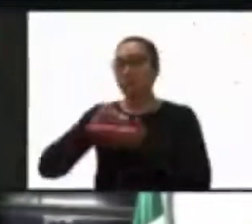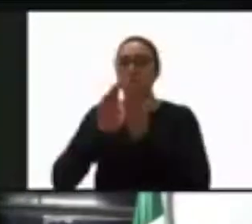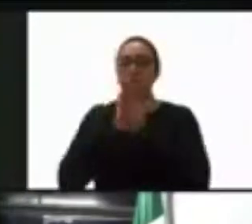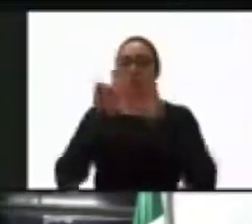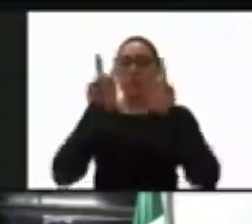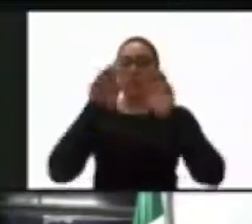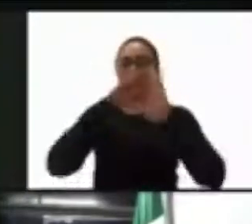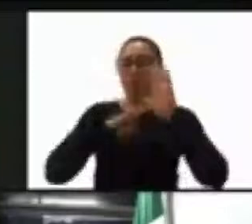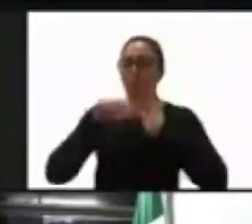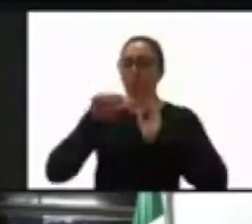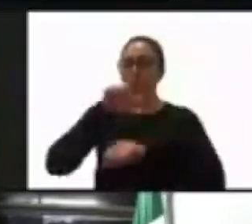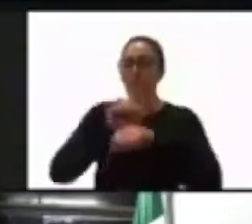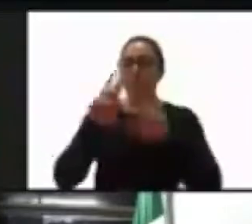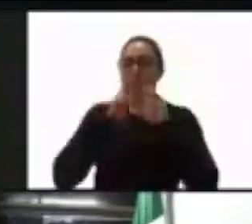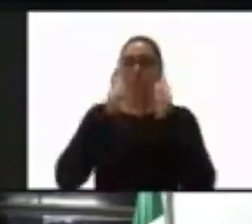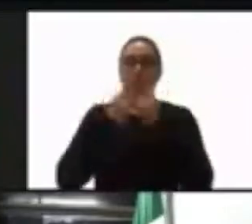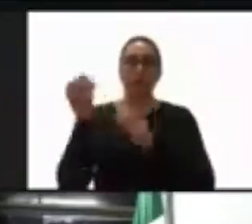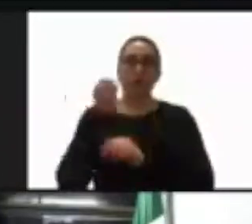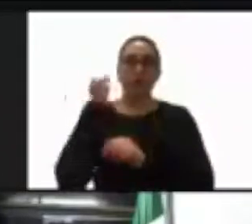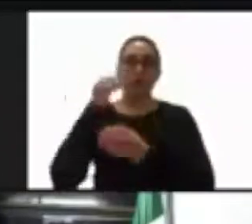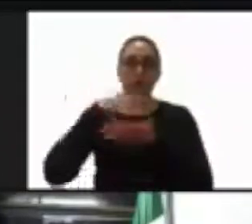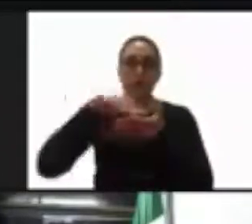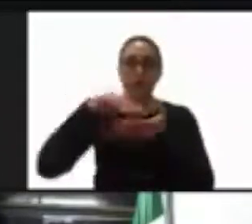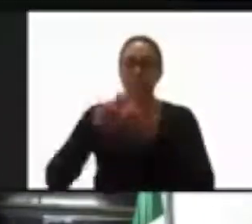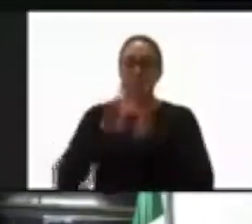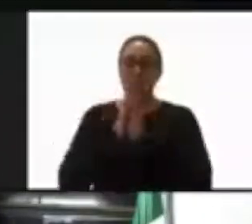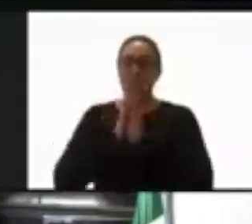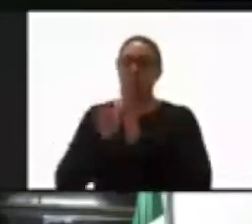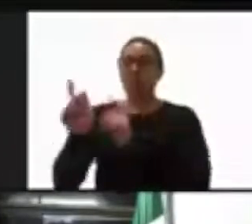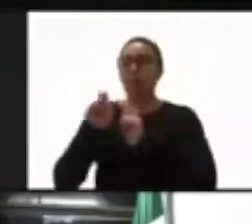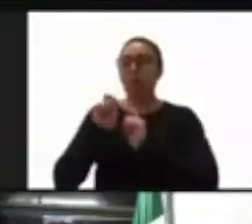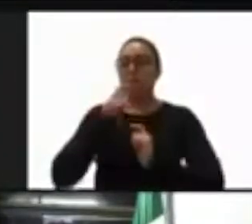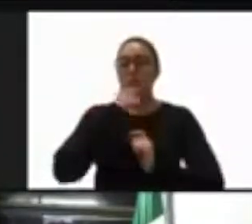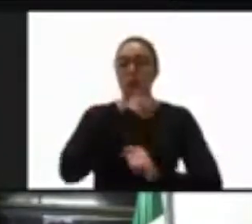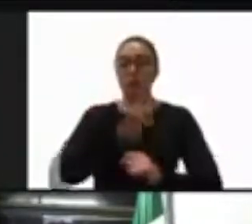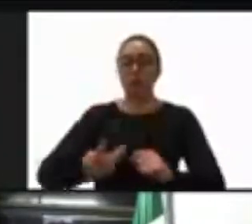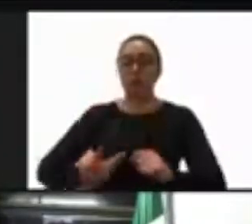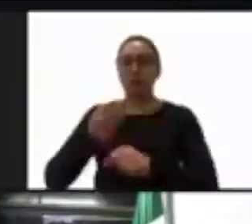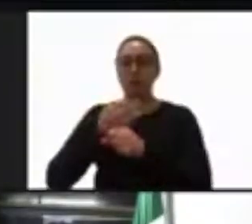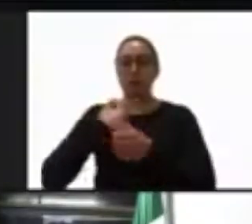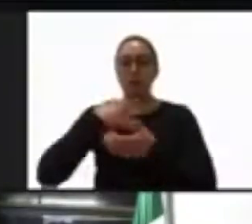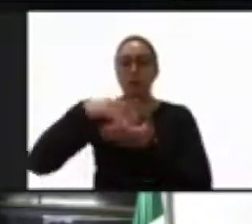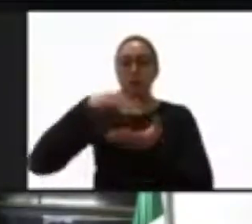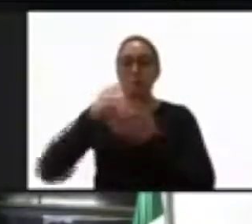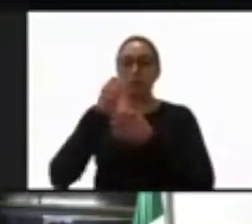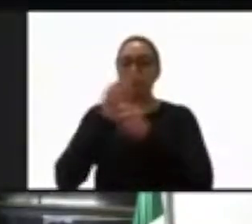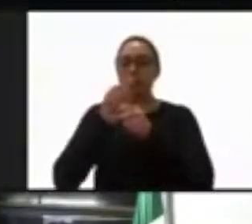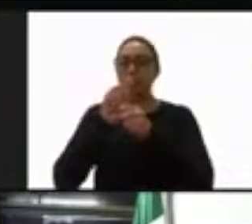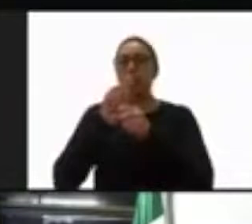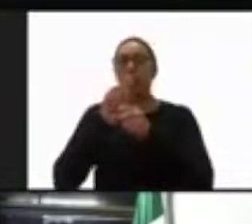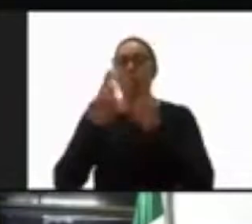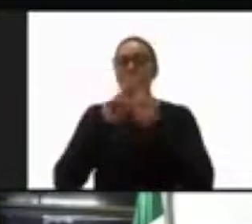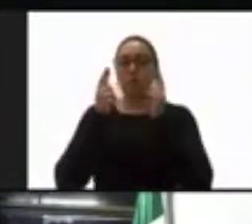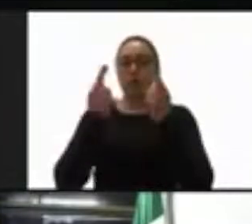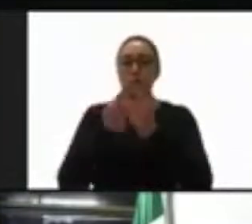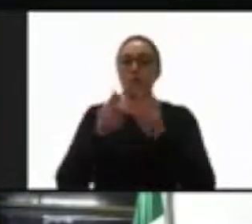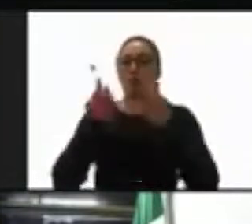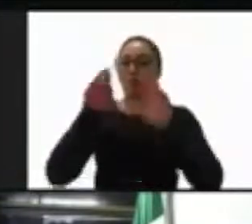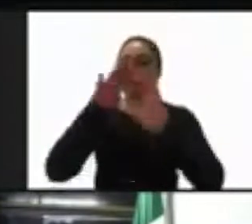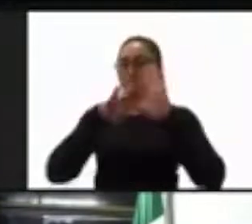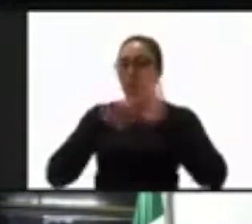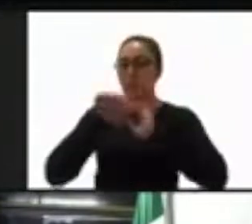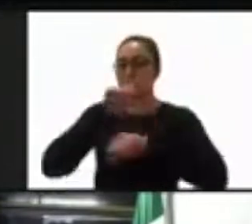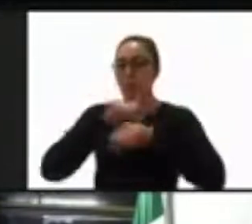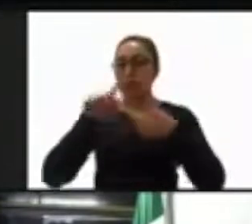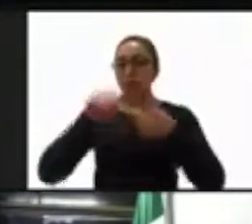En reunión de conferencia para la programación de los trabajos legislativos, las y los integrantes de la Mesa Directiva y la Junta de Coordinación Política del Congreso de